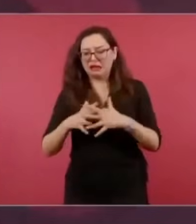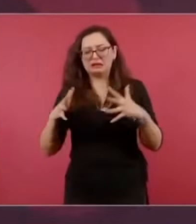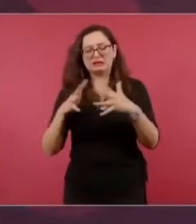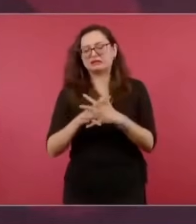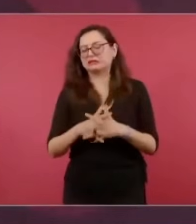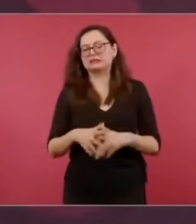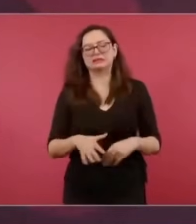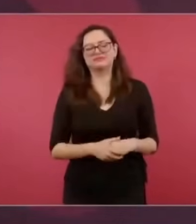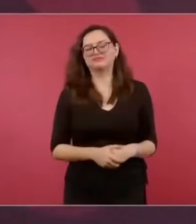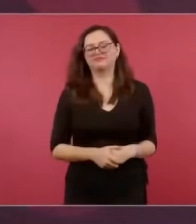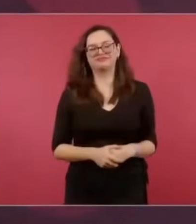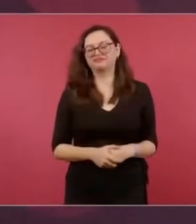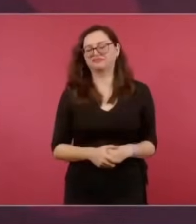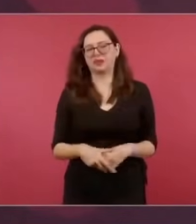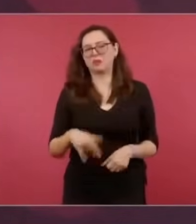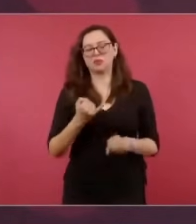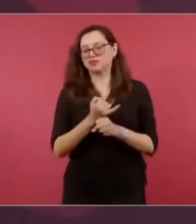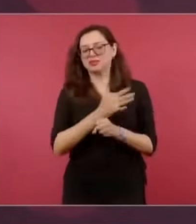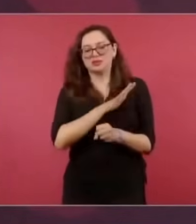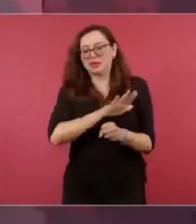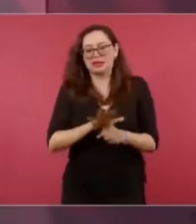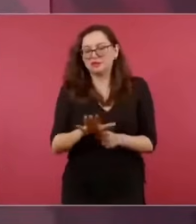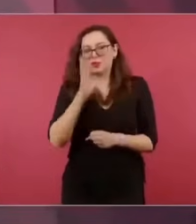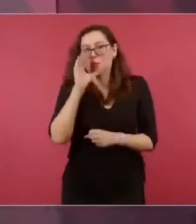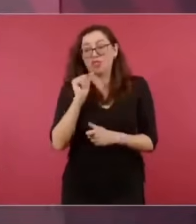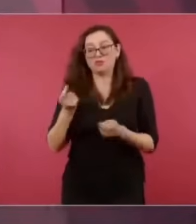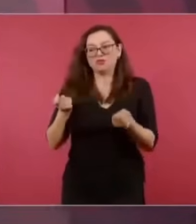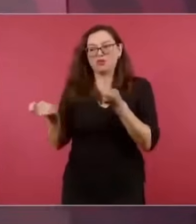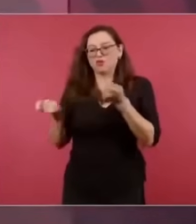ni disparar un tiro.